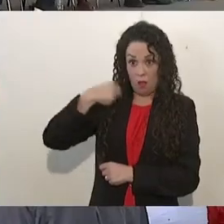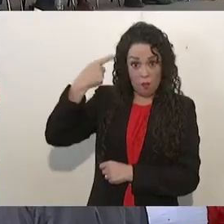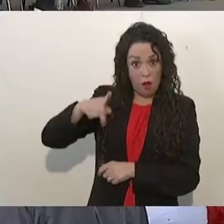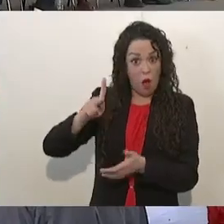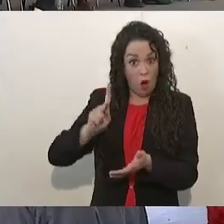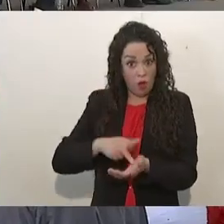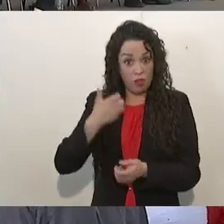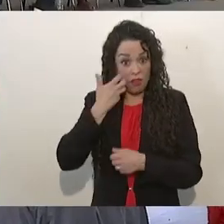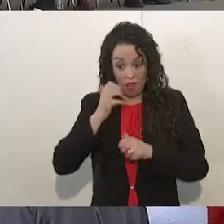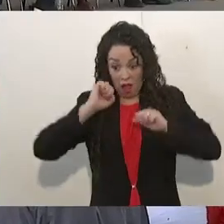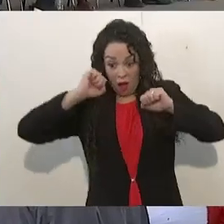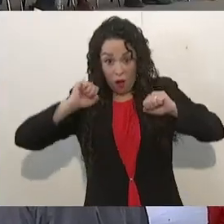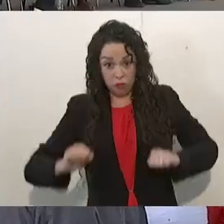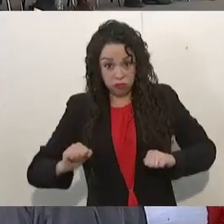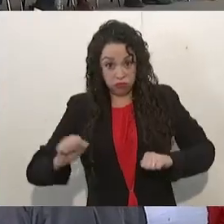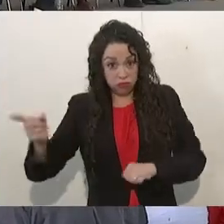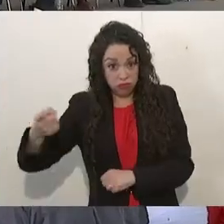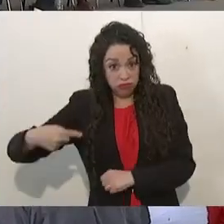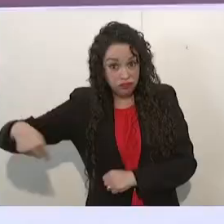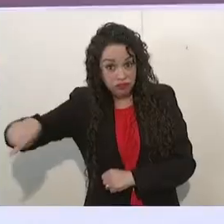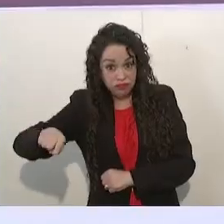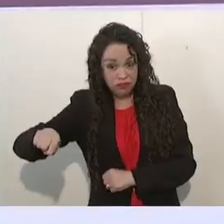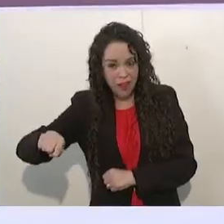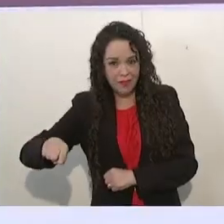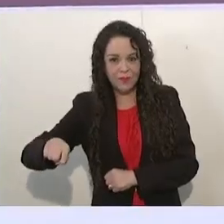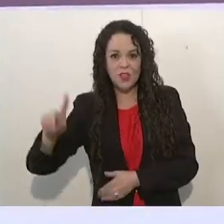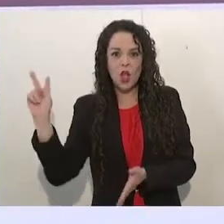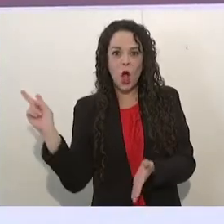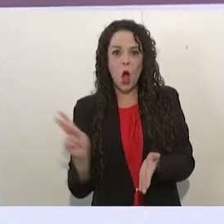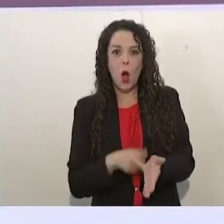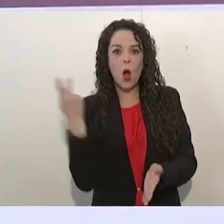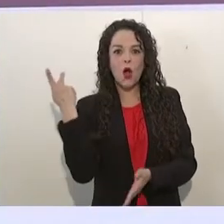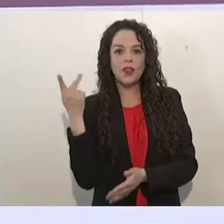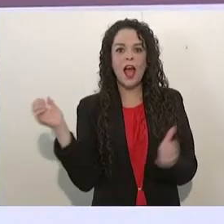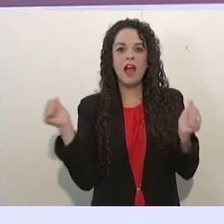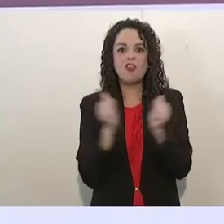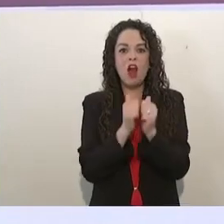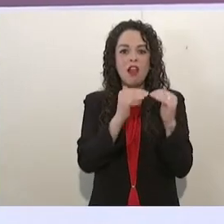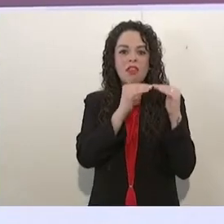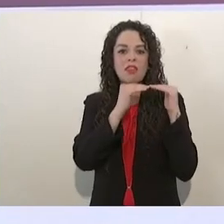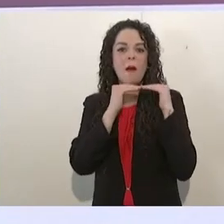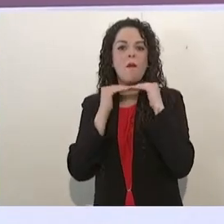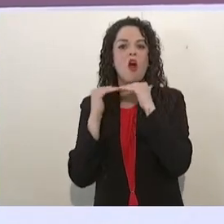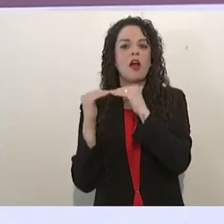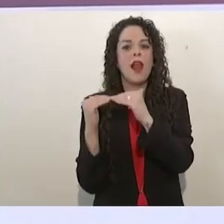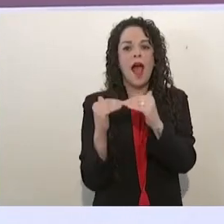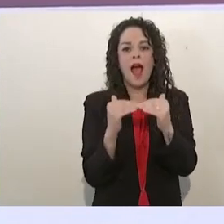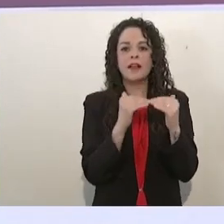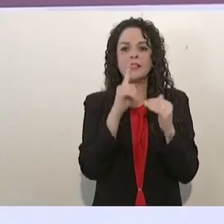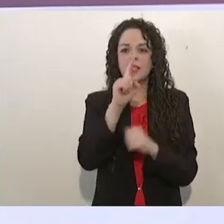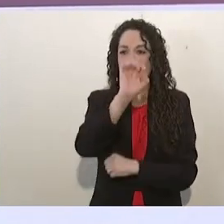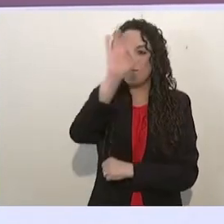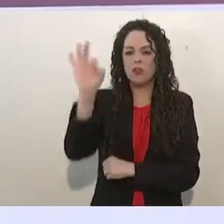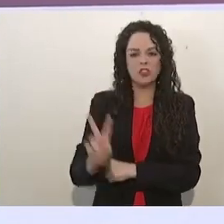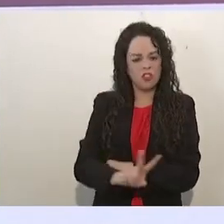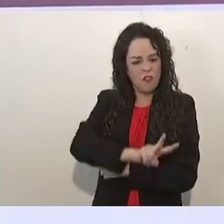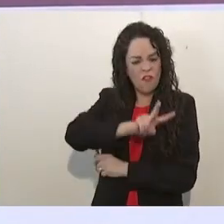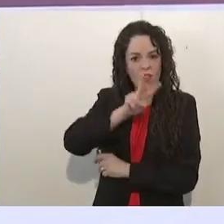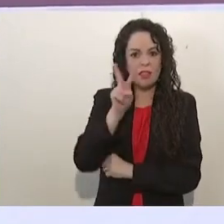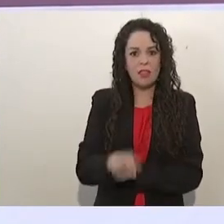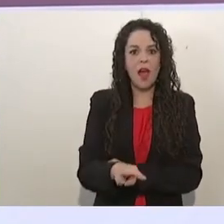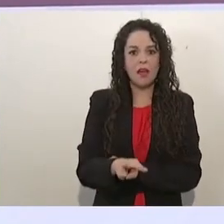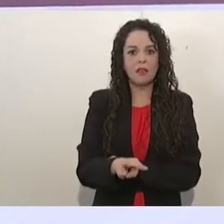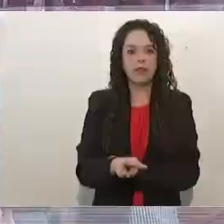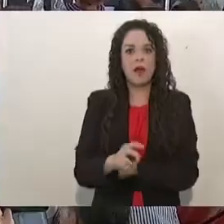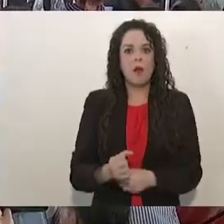oligarcas, va a haber de nuevo democracia verdadera, poder del pueblo y para